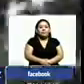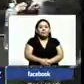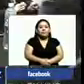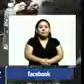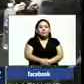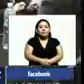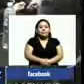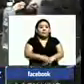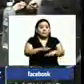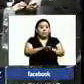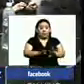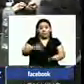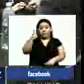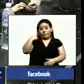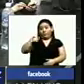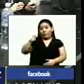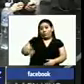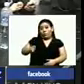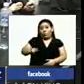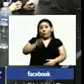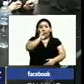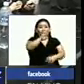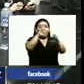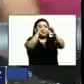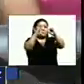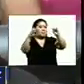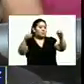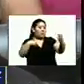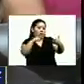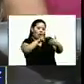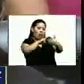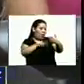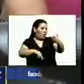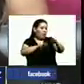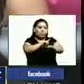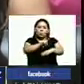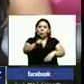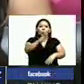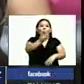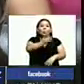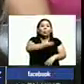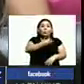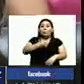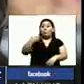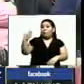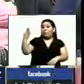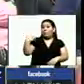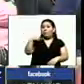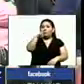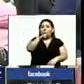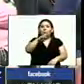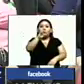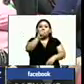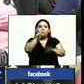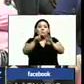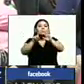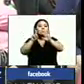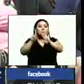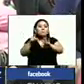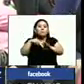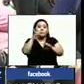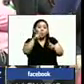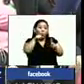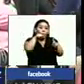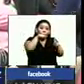El juez de sentencia de Cojutepeque la absolvió de cargos. Desde 2016 fue acusada de